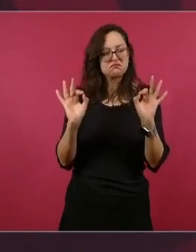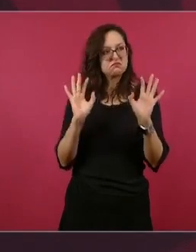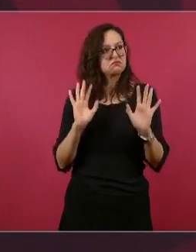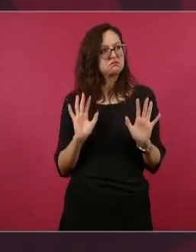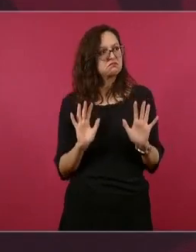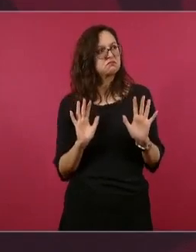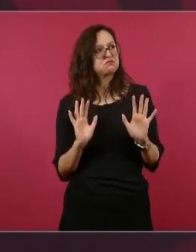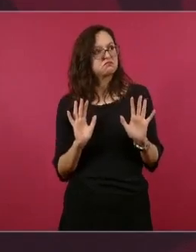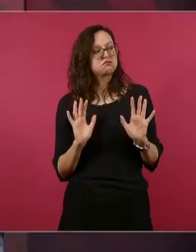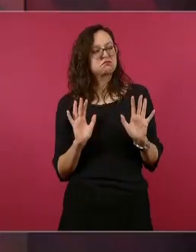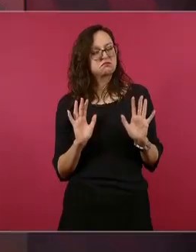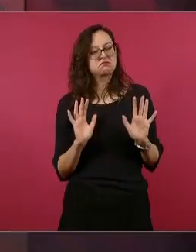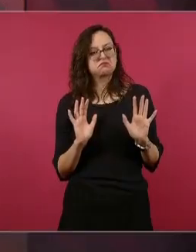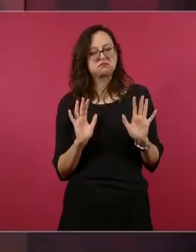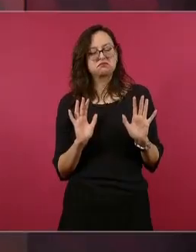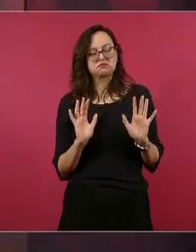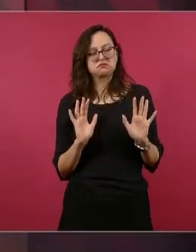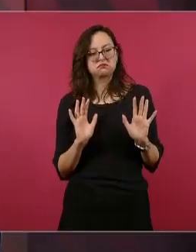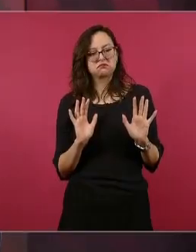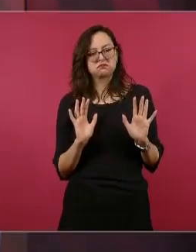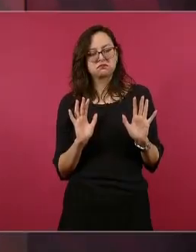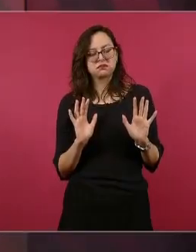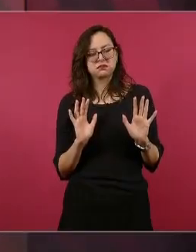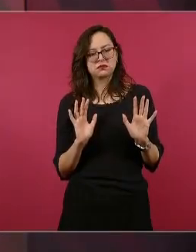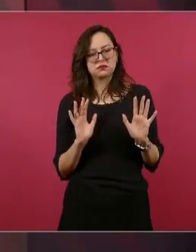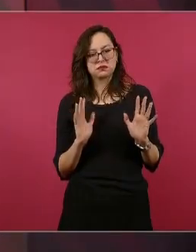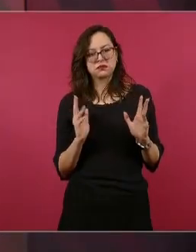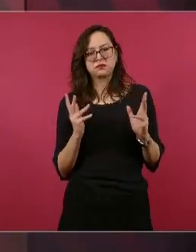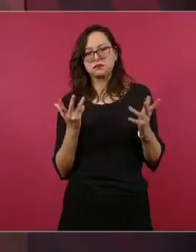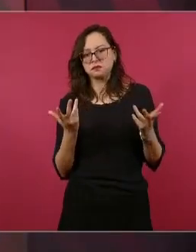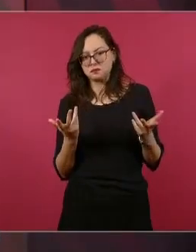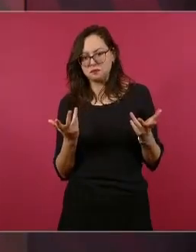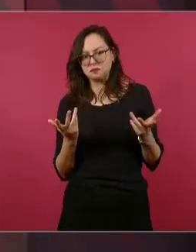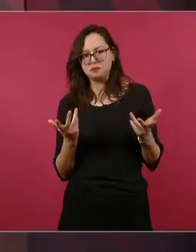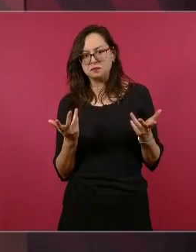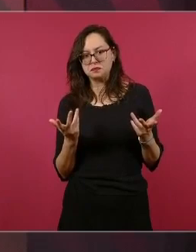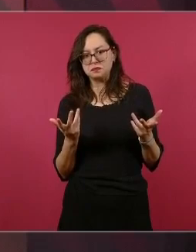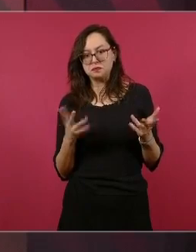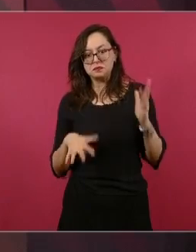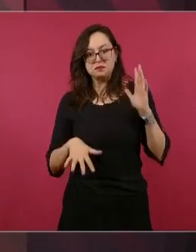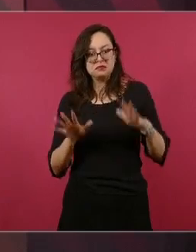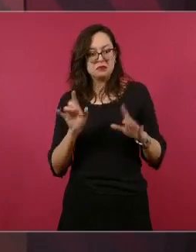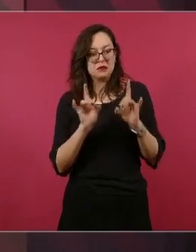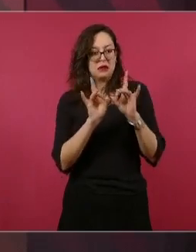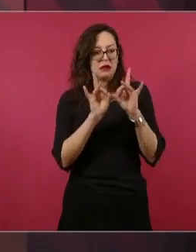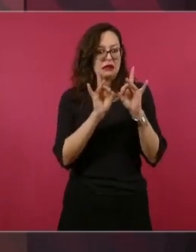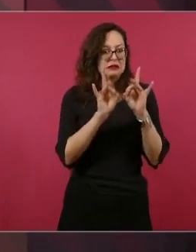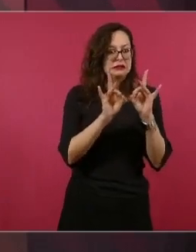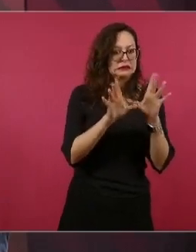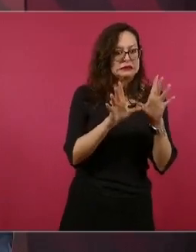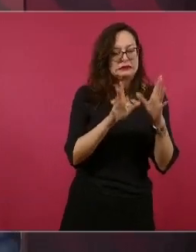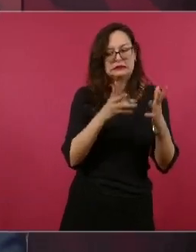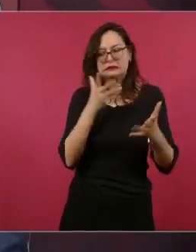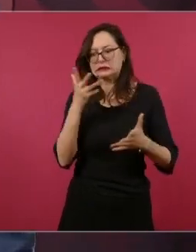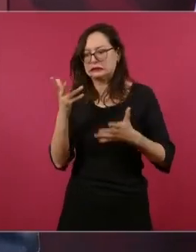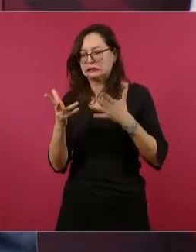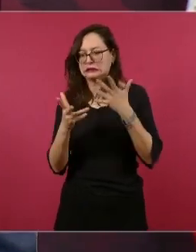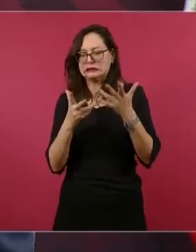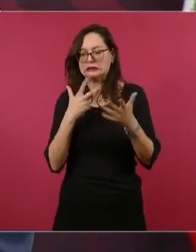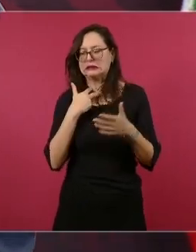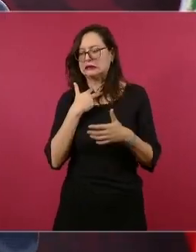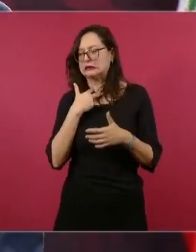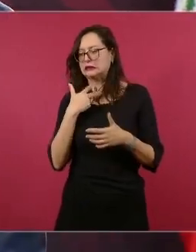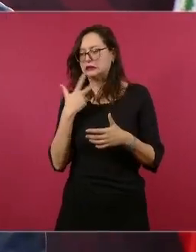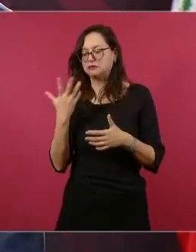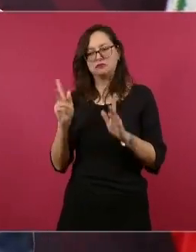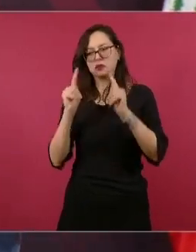que a veces pasan por momentos difíciles para completar el